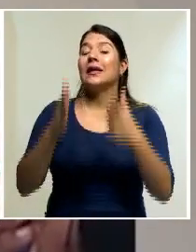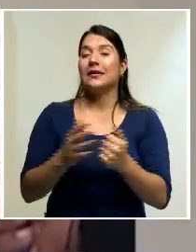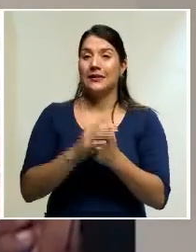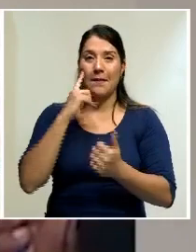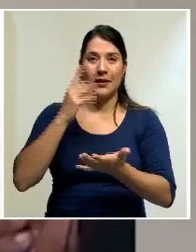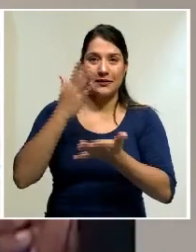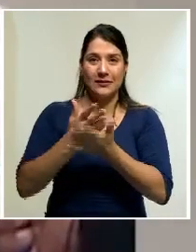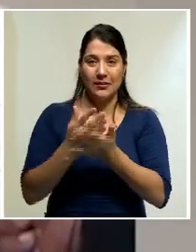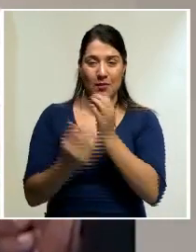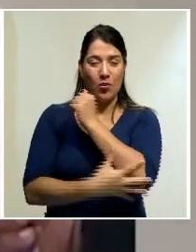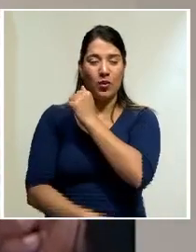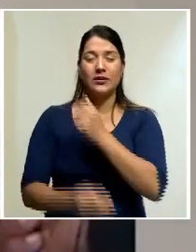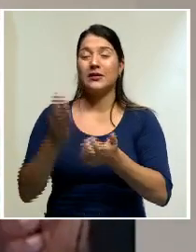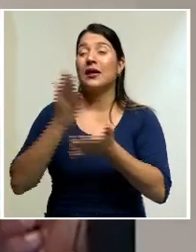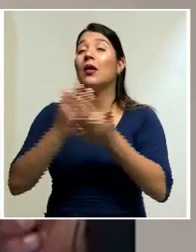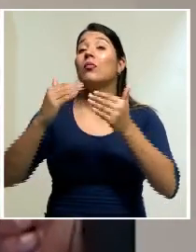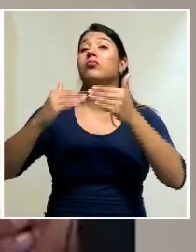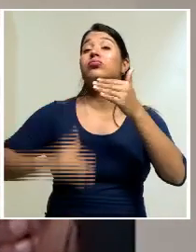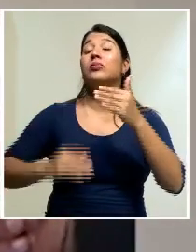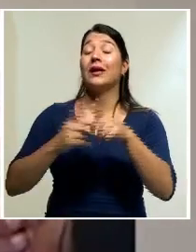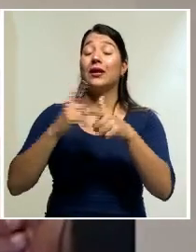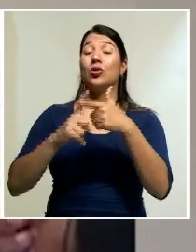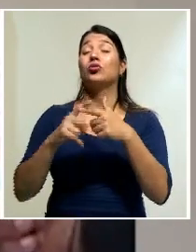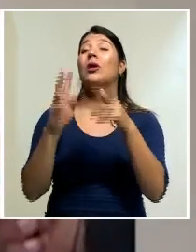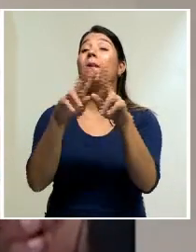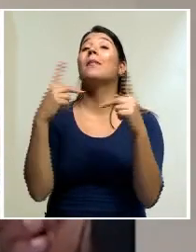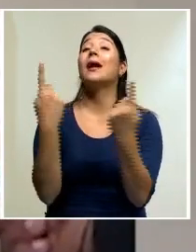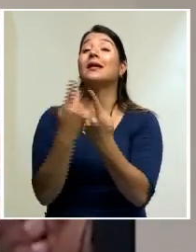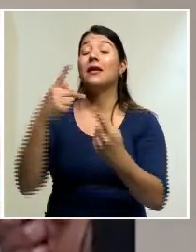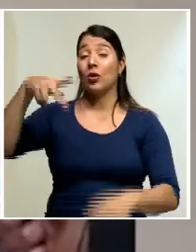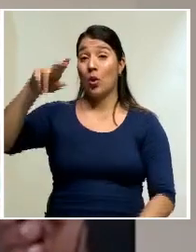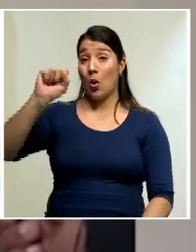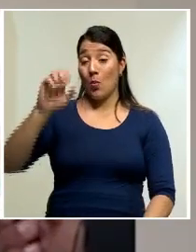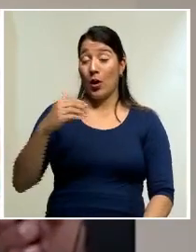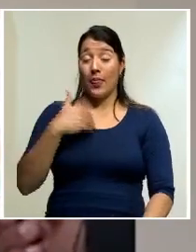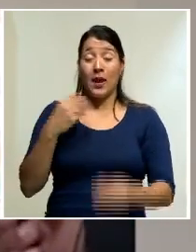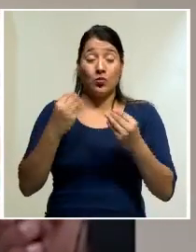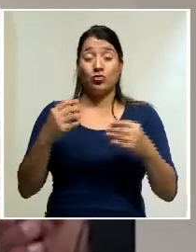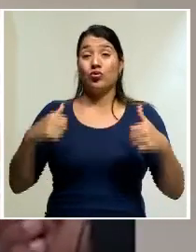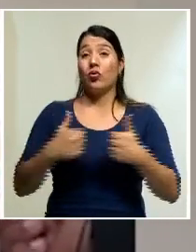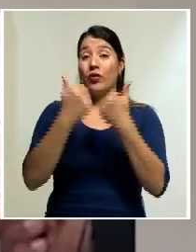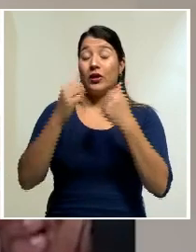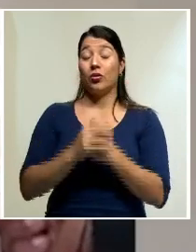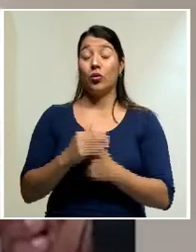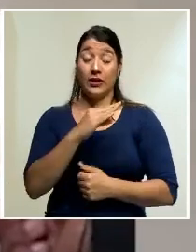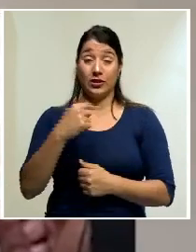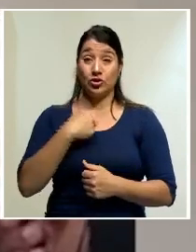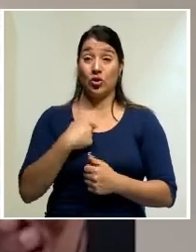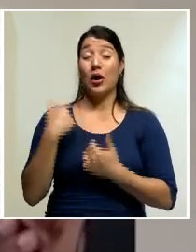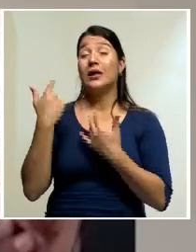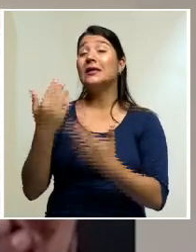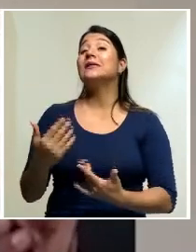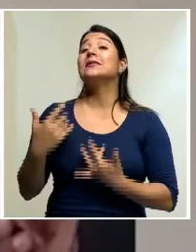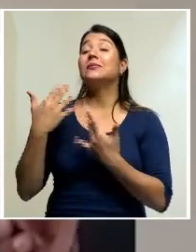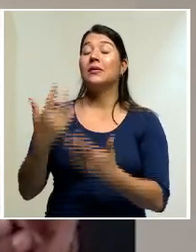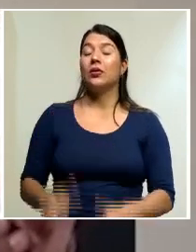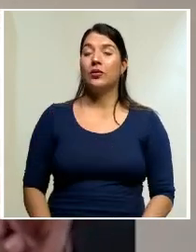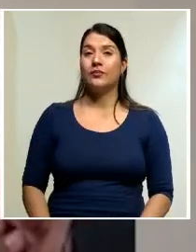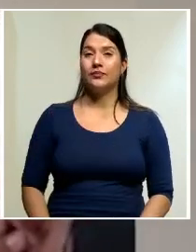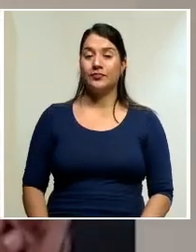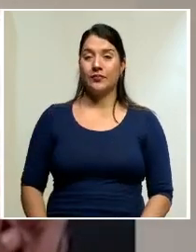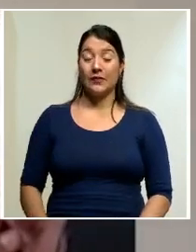contra la desigualdad. Así que el Partido Unidad Social Cristiana tiene importantísimos retos, y yo espero que,